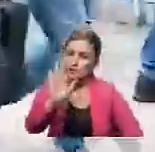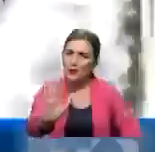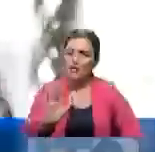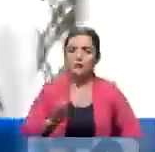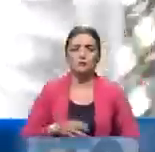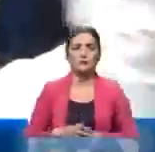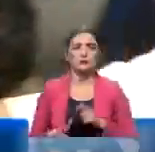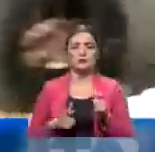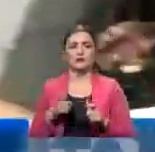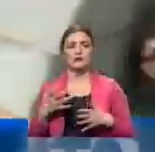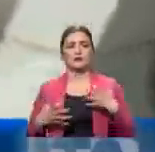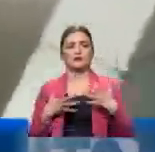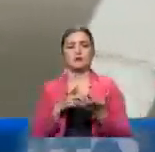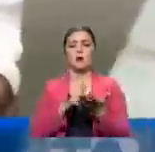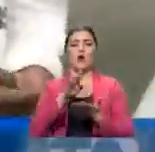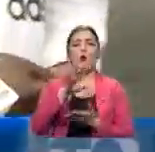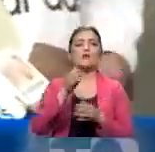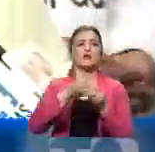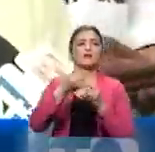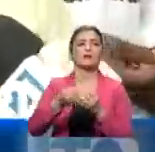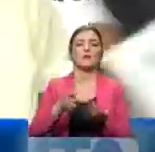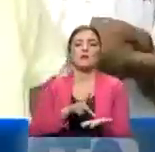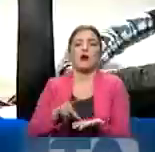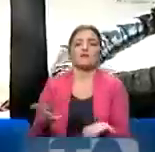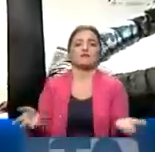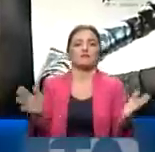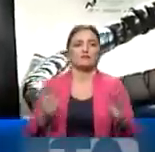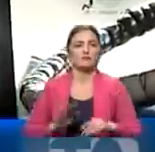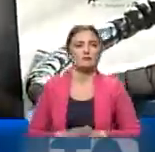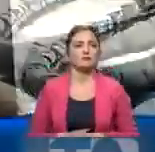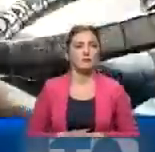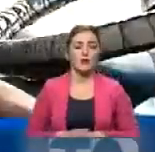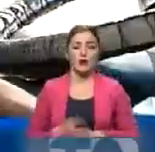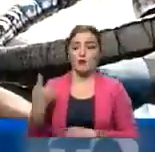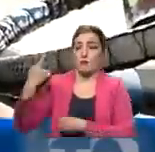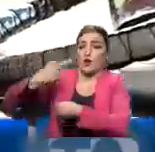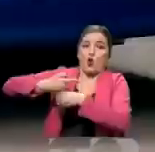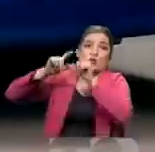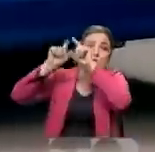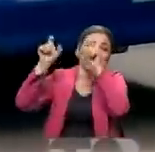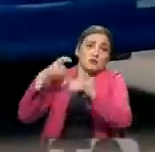usuarios. 40 pagué yo en antes, 40 centavos pagué. Me dieron la orden la